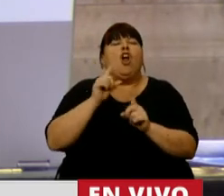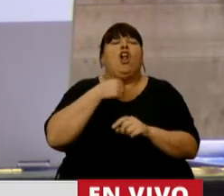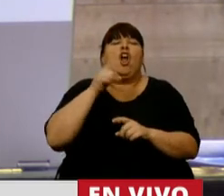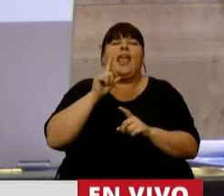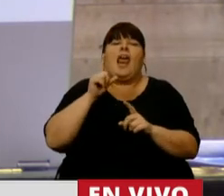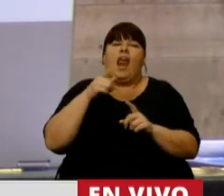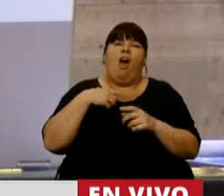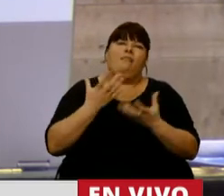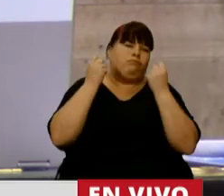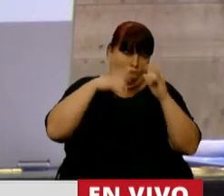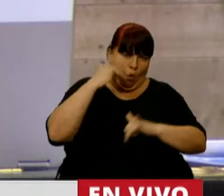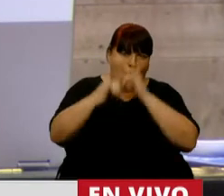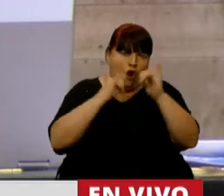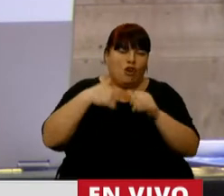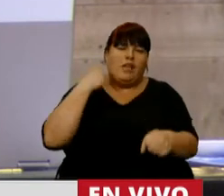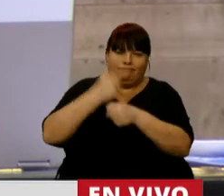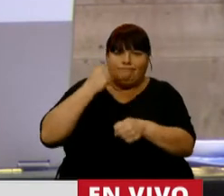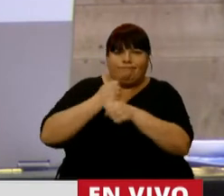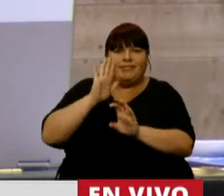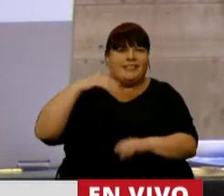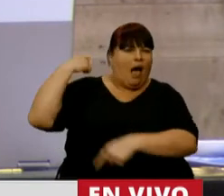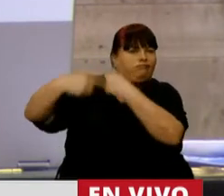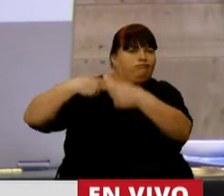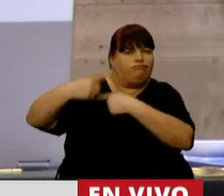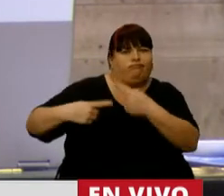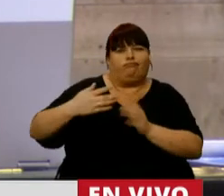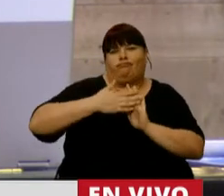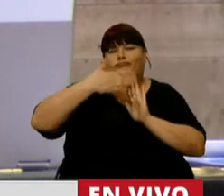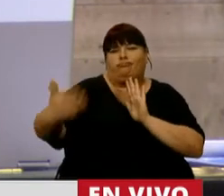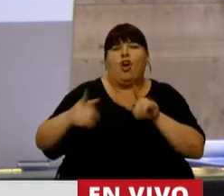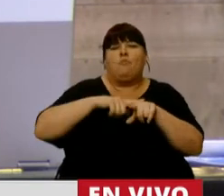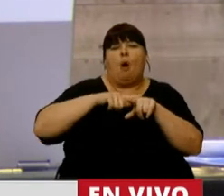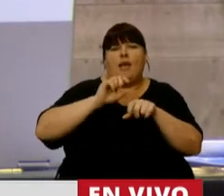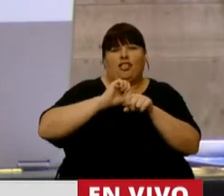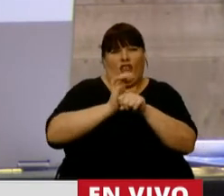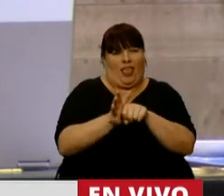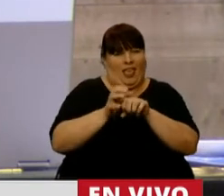y no me quiero privar de decir el trabajo enorme que viene haciendo durante todo este tiempo de pandemia,